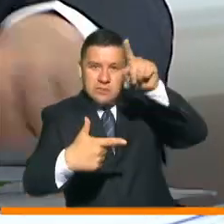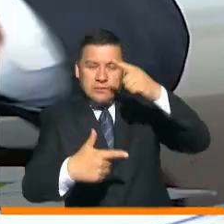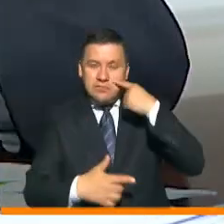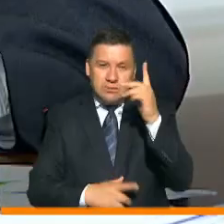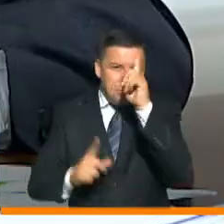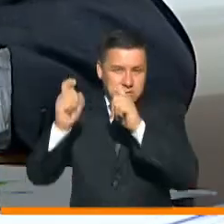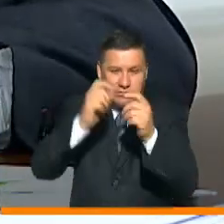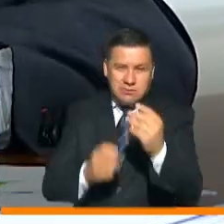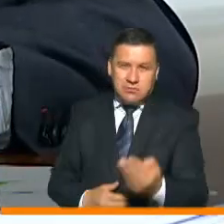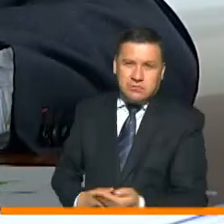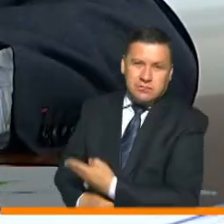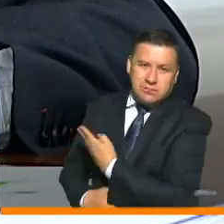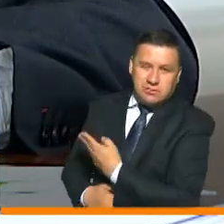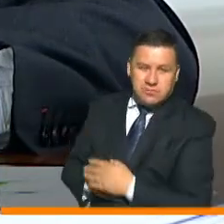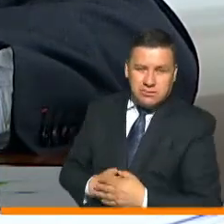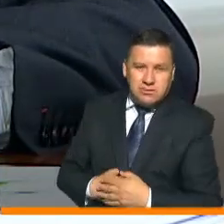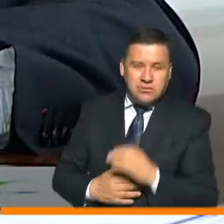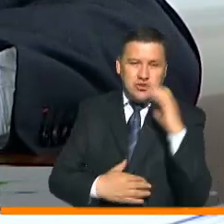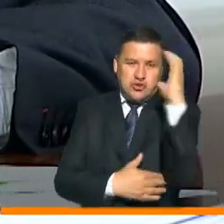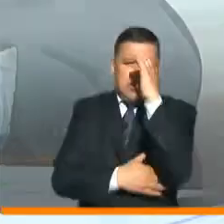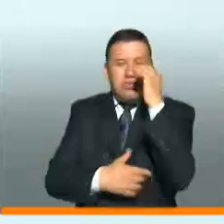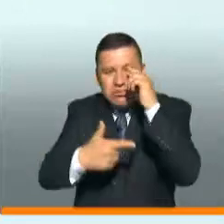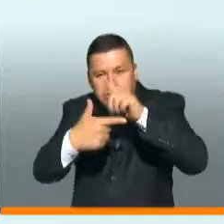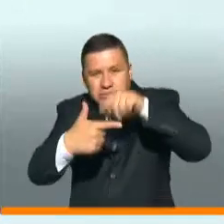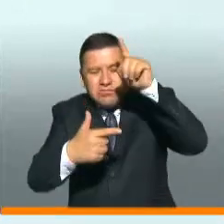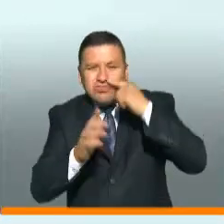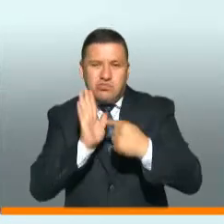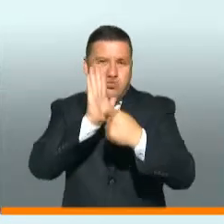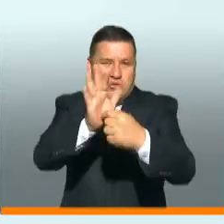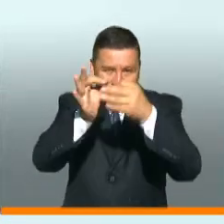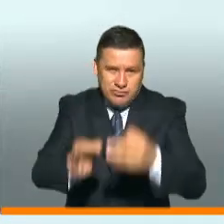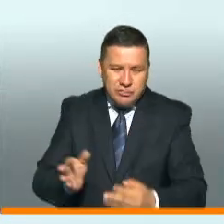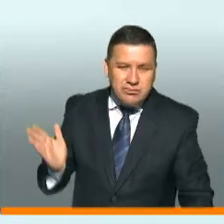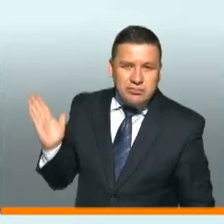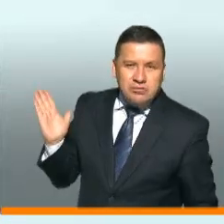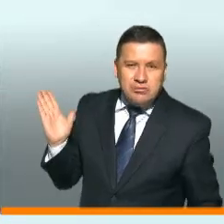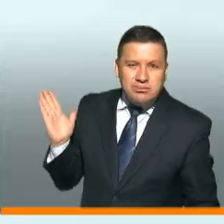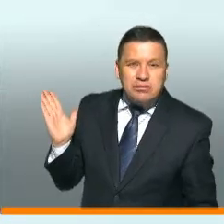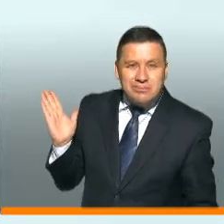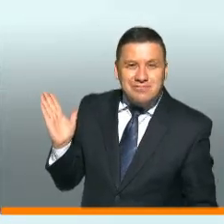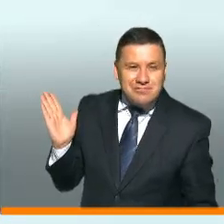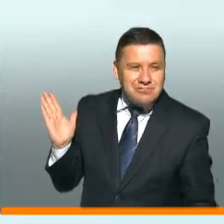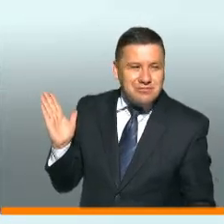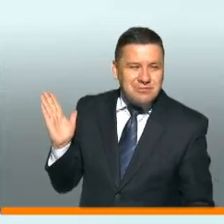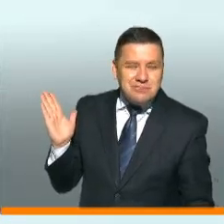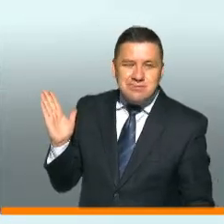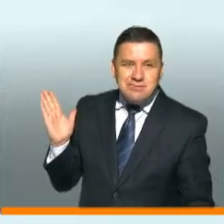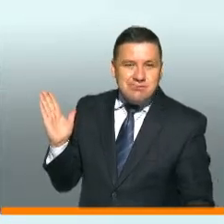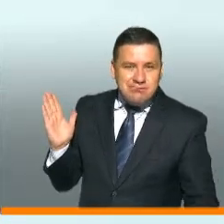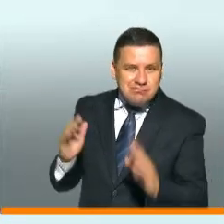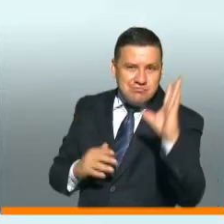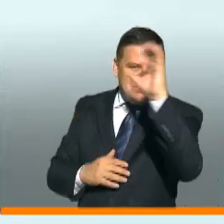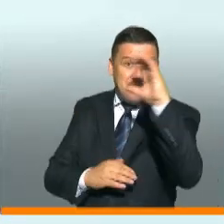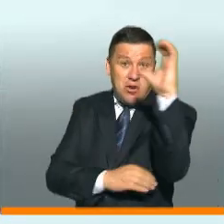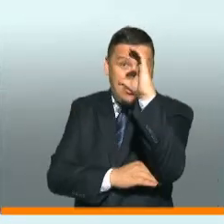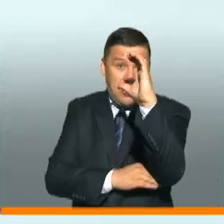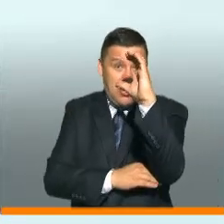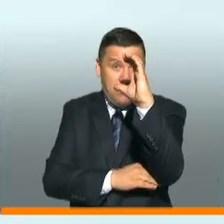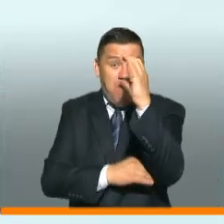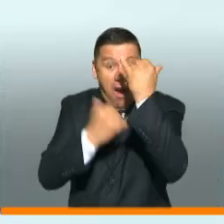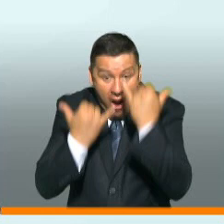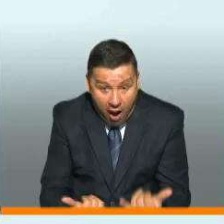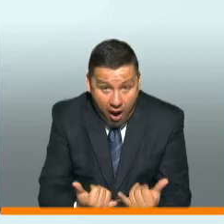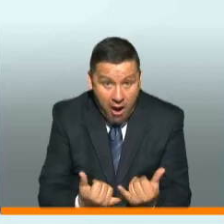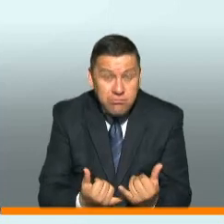el análisis de Colombia, donde se muestra cómo claramente el país se encuentra en un tercer